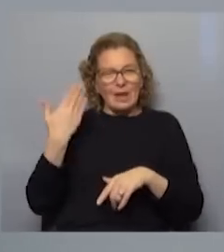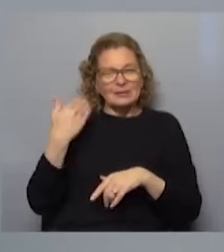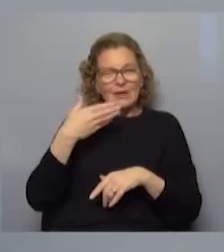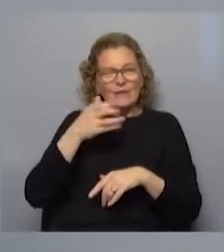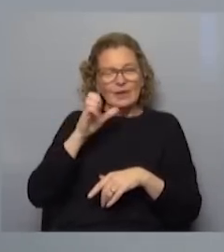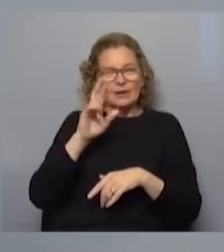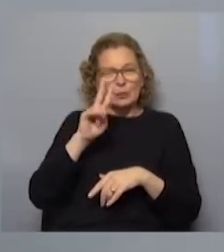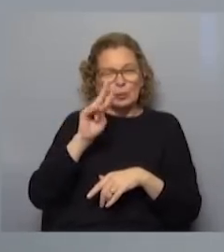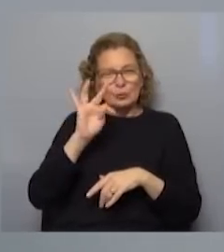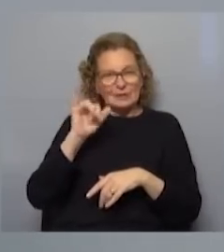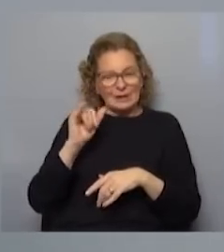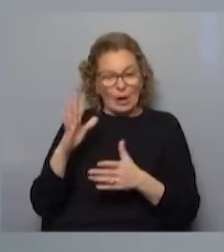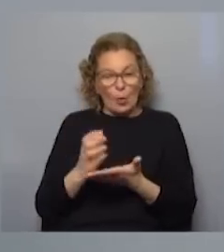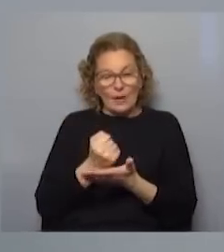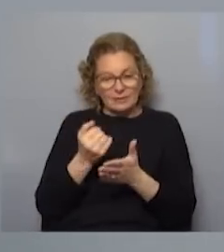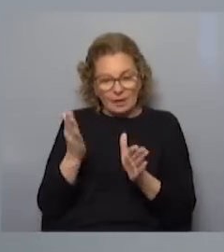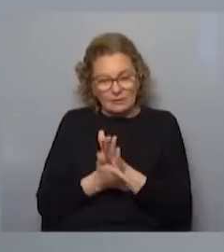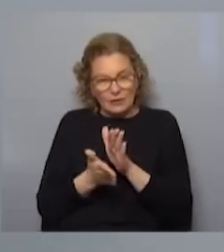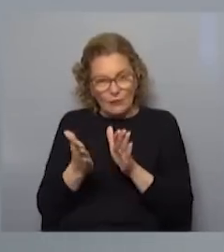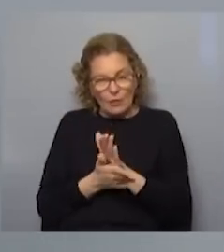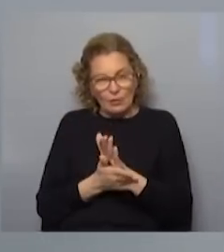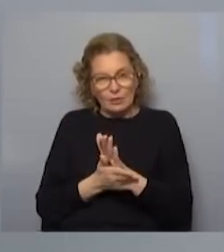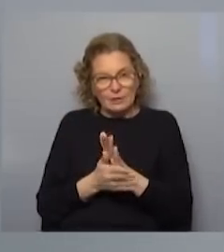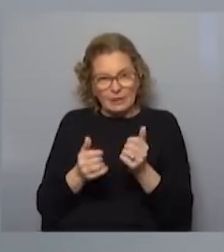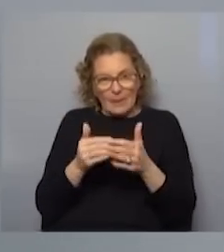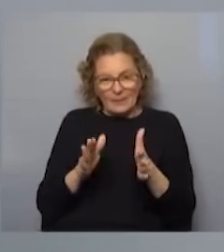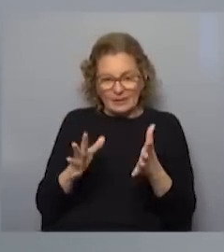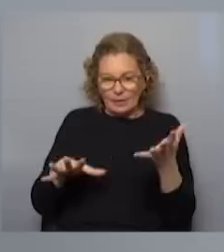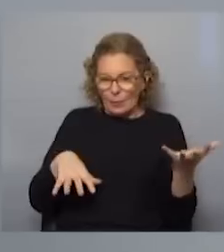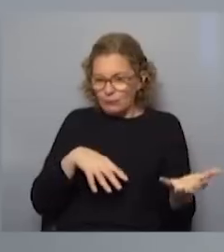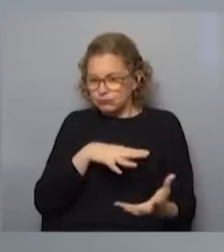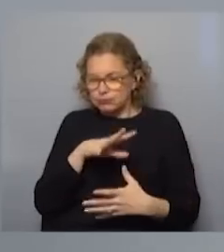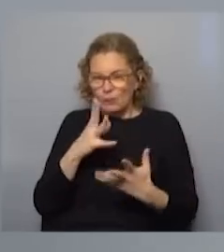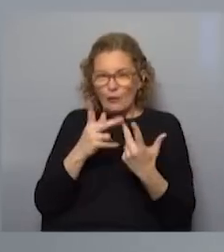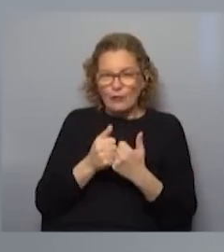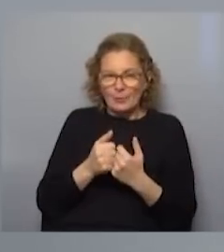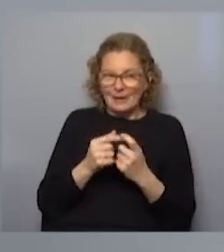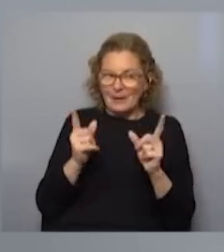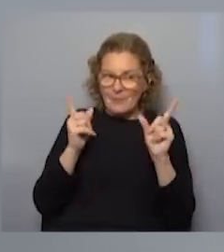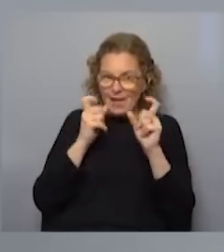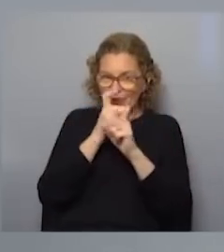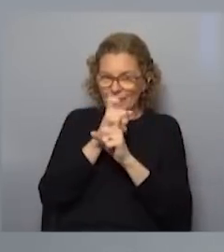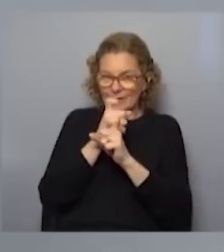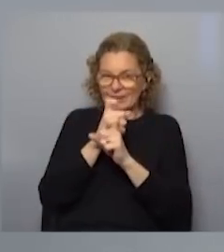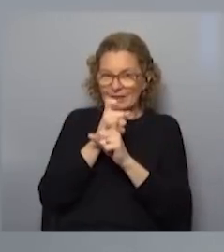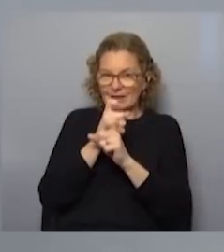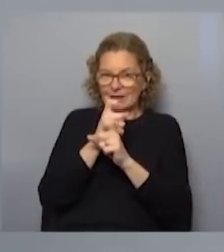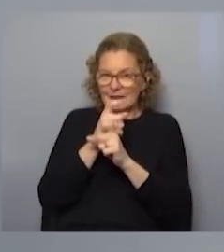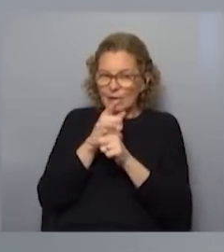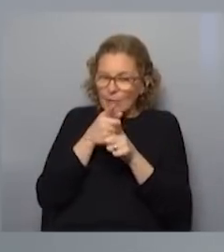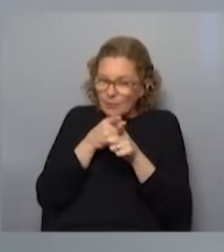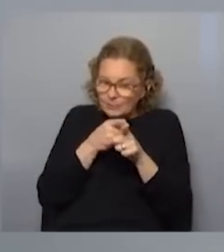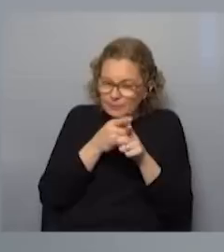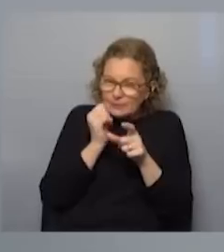berruti incauta ese archivo y se empiezan a generar mecanismos que dificultan la acción del espionaje